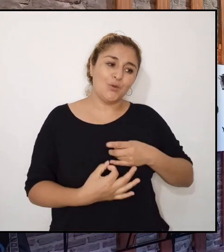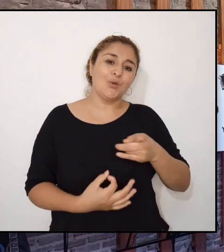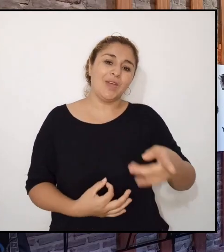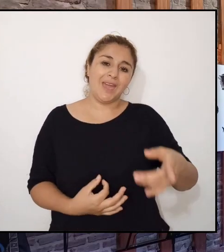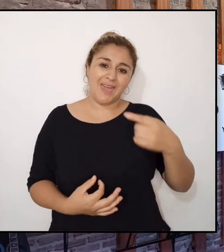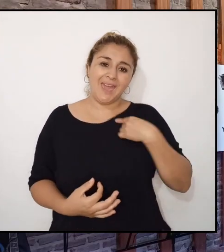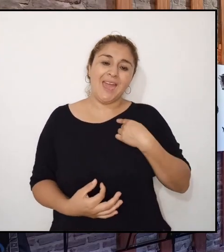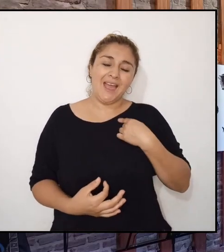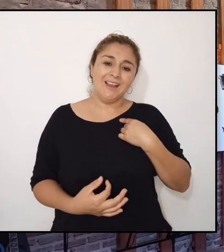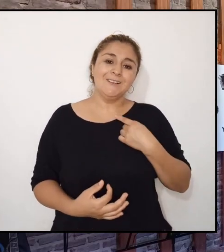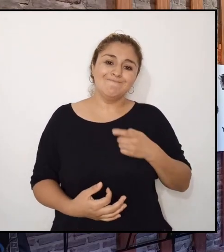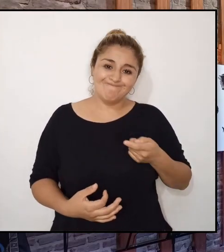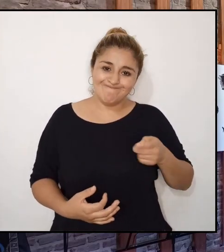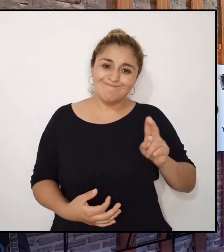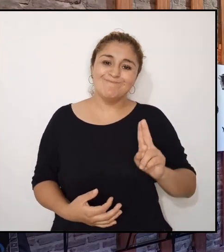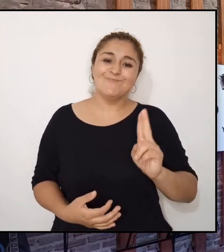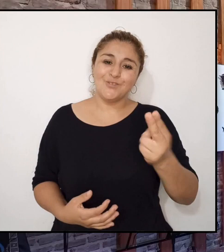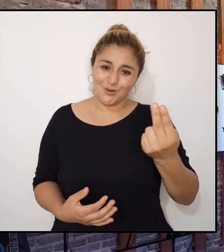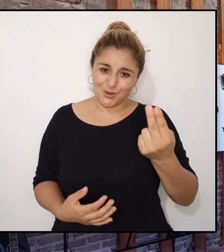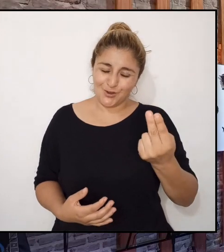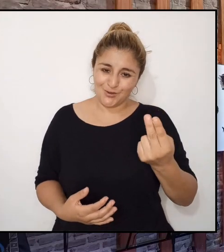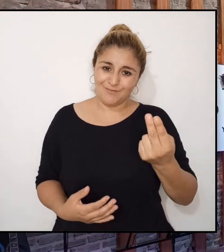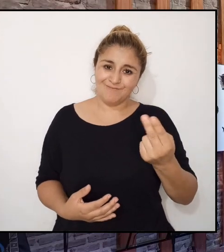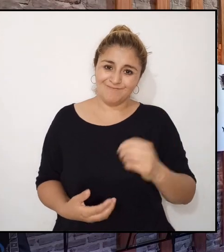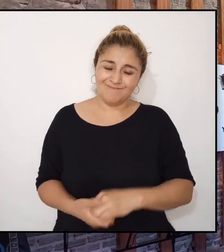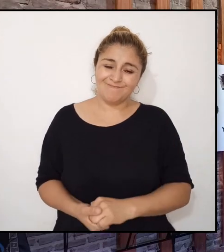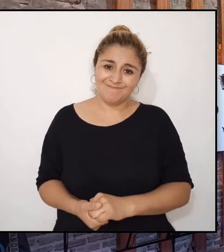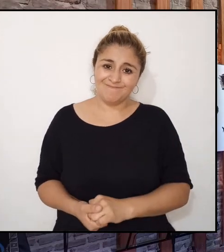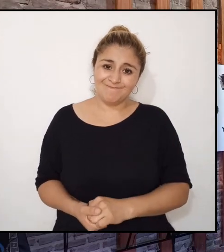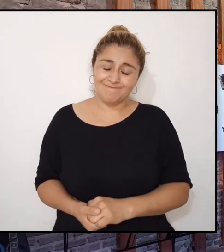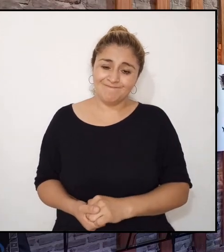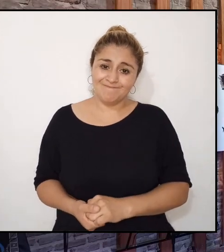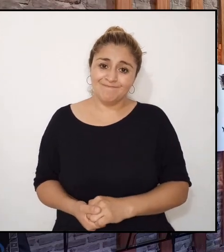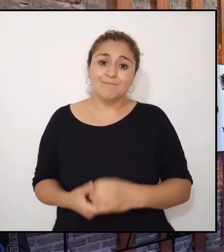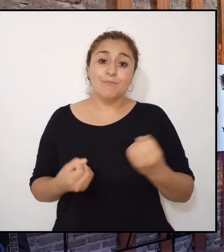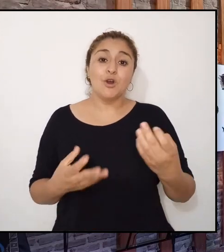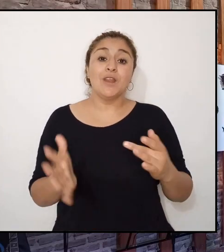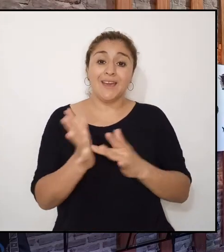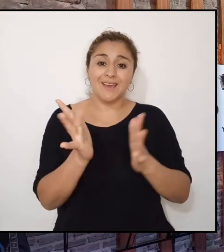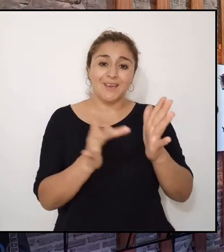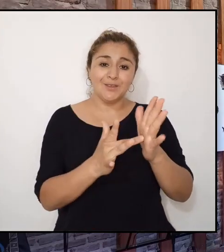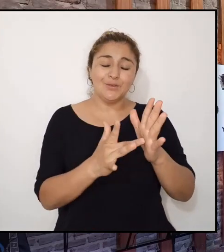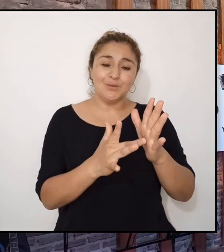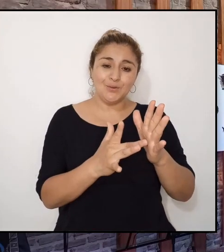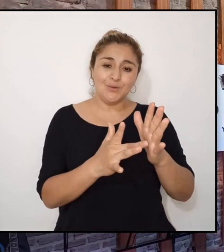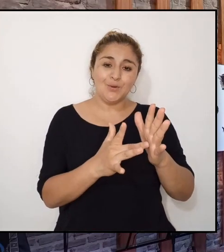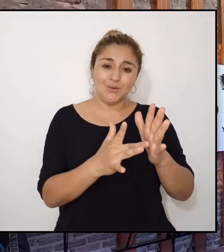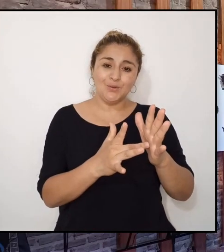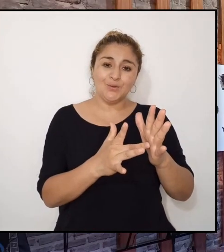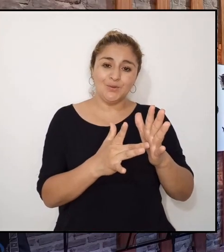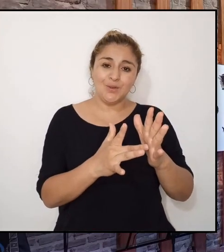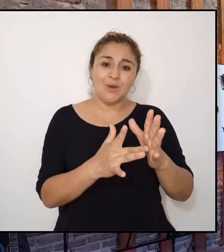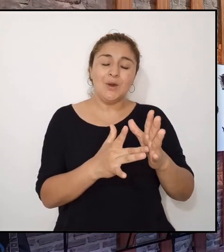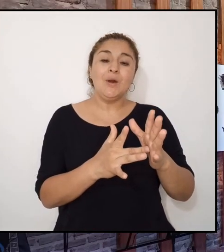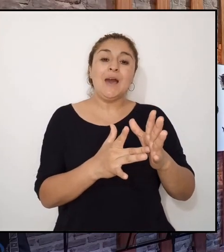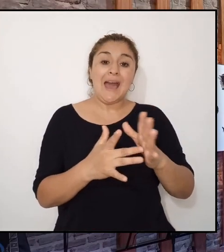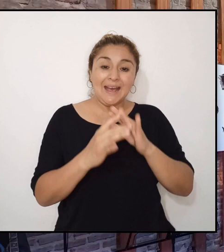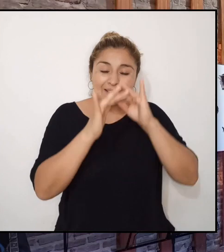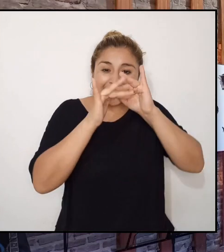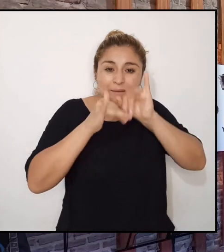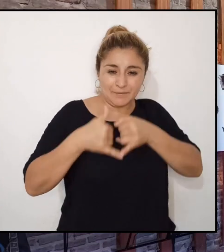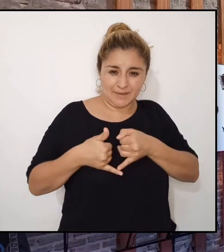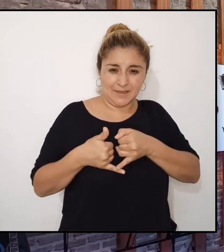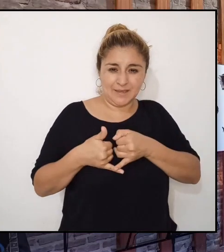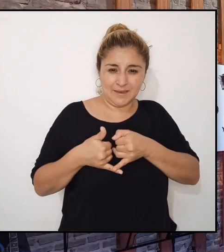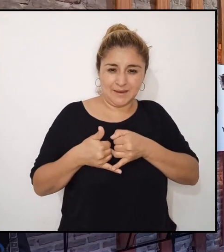y no iba a ser ni la primera ni la última vez que sucedía. Pero este hombre dice: yo recuerdo que me dijo: ¿cuál es el